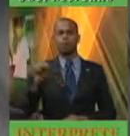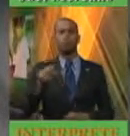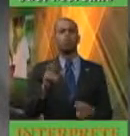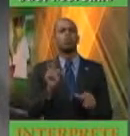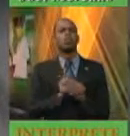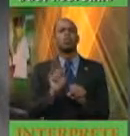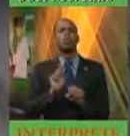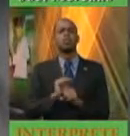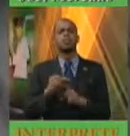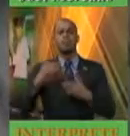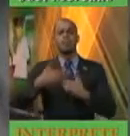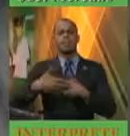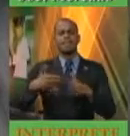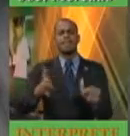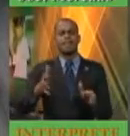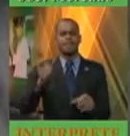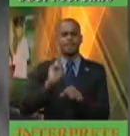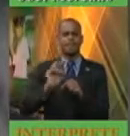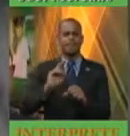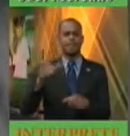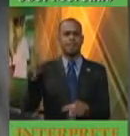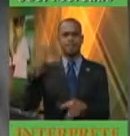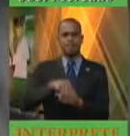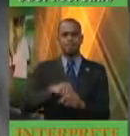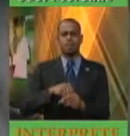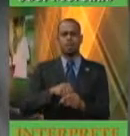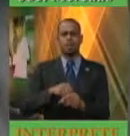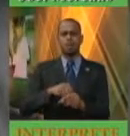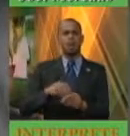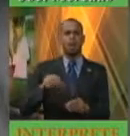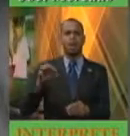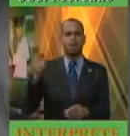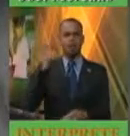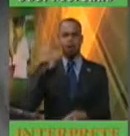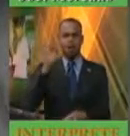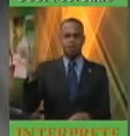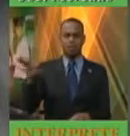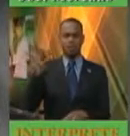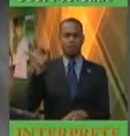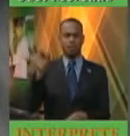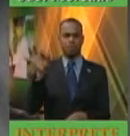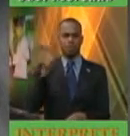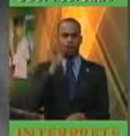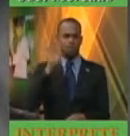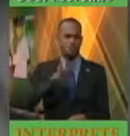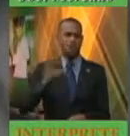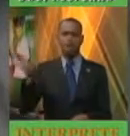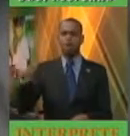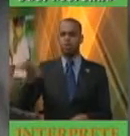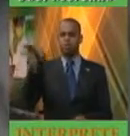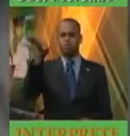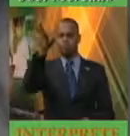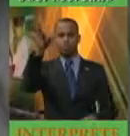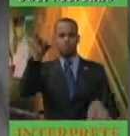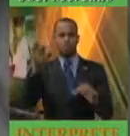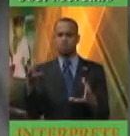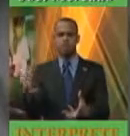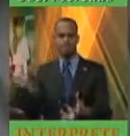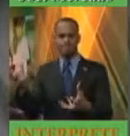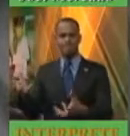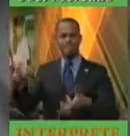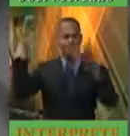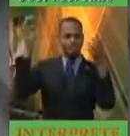cajas que se usaban para criar abejas, y le soltaron las abejas a los norteamericanos, algo nunca visto tal